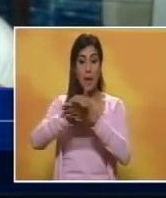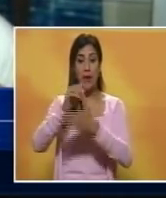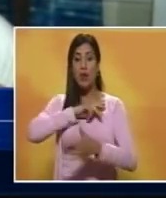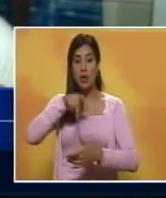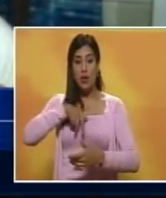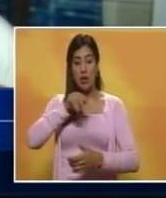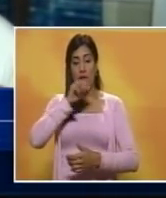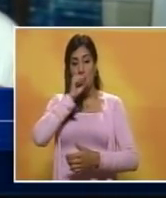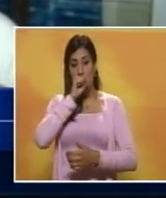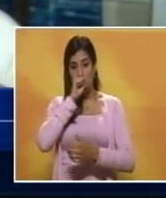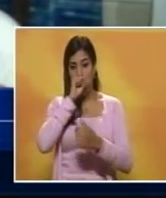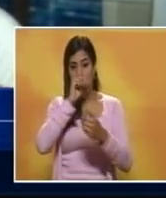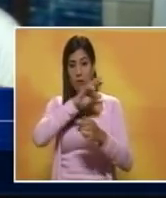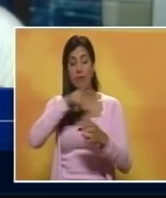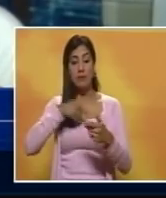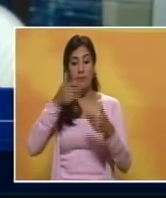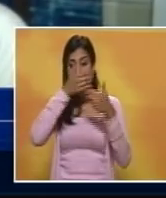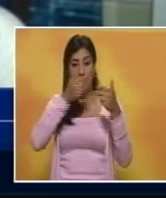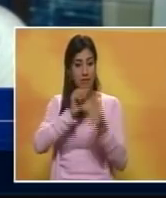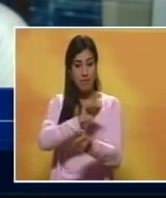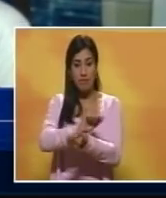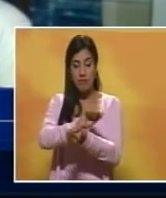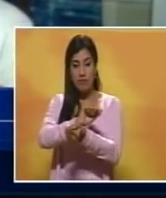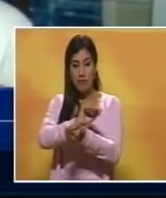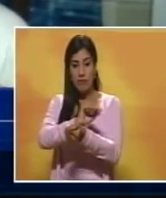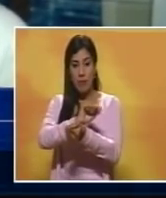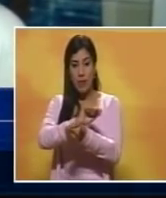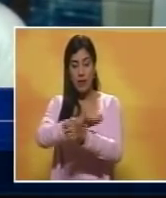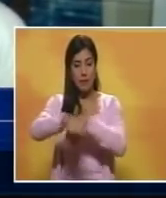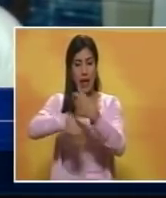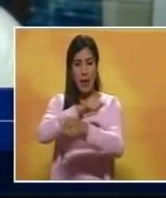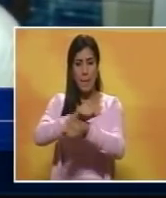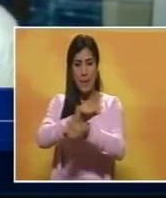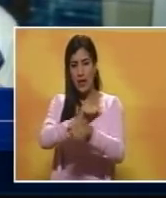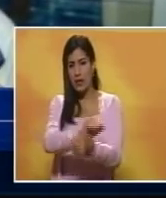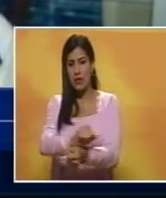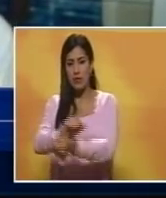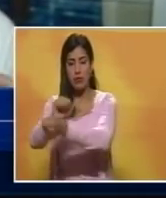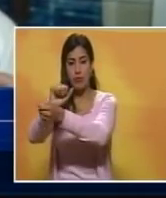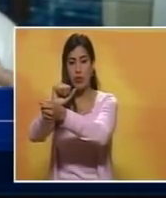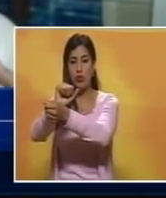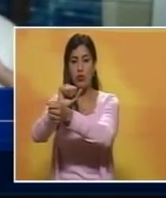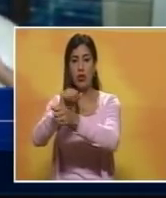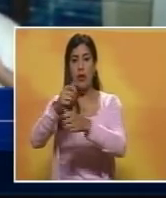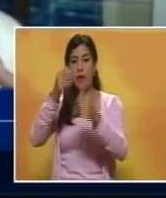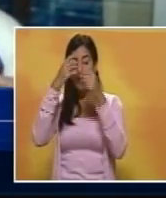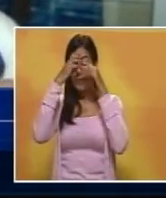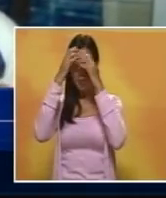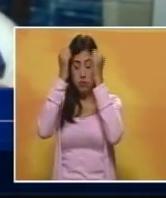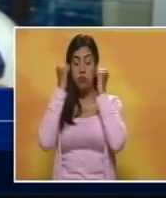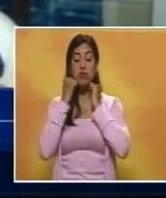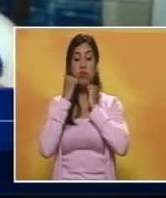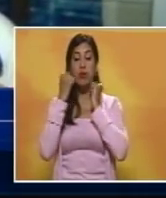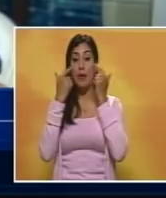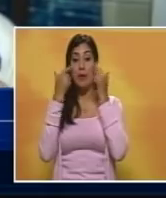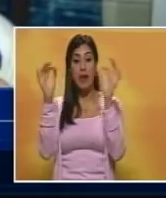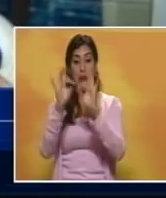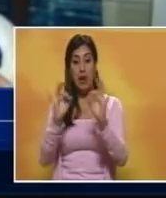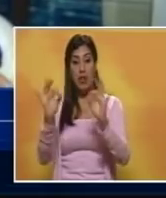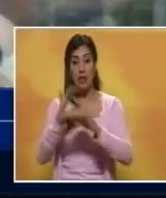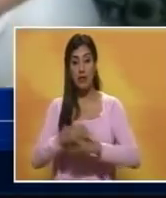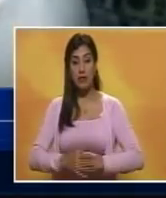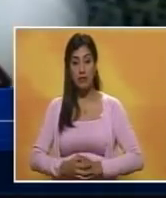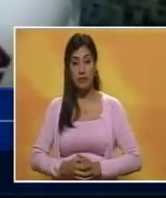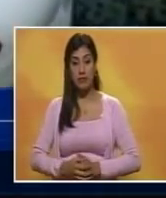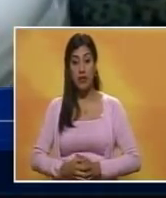a nosotros pues nos agarran las manos e inmediatamente nos atan y ya de una vez nos tapan la vista y pues quedamos sin visión